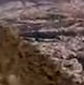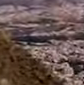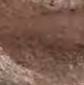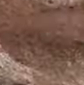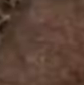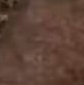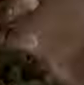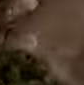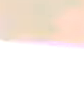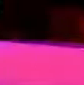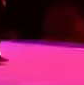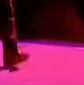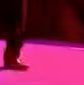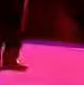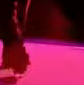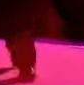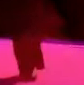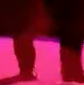Nos necesites.